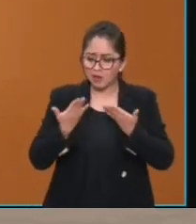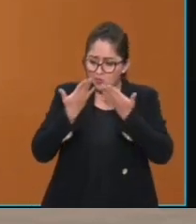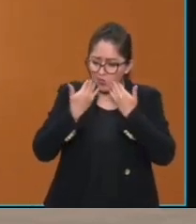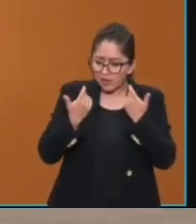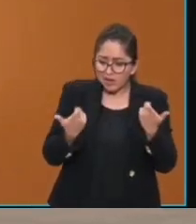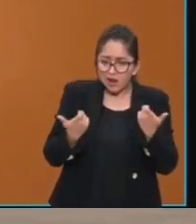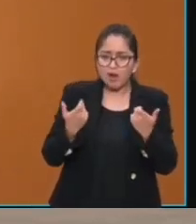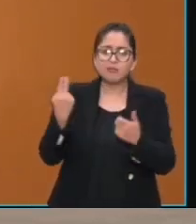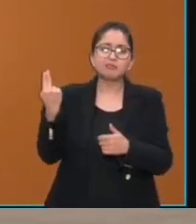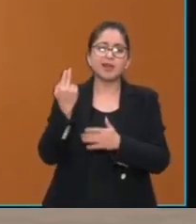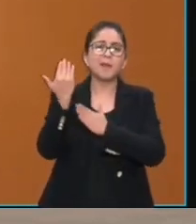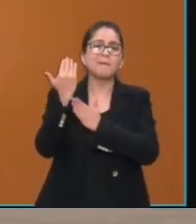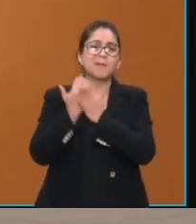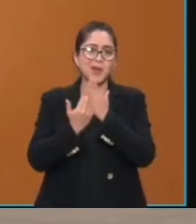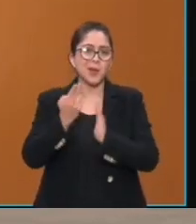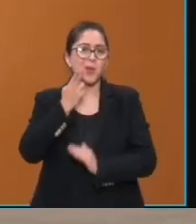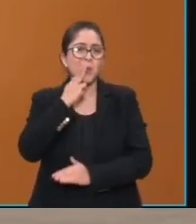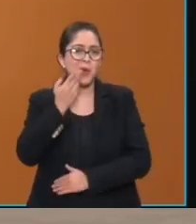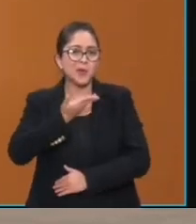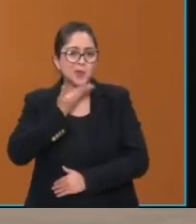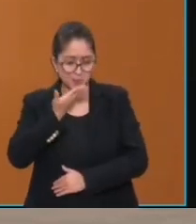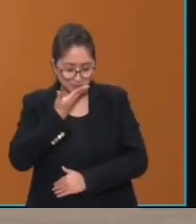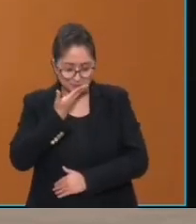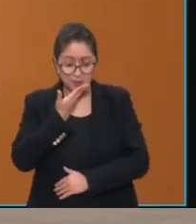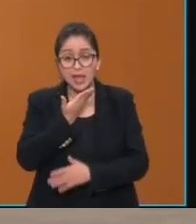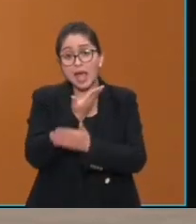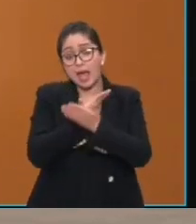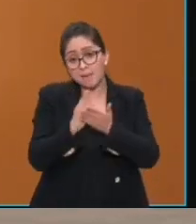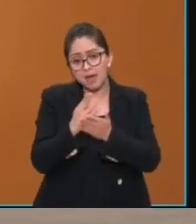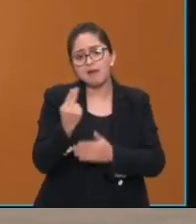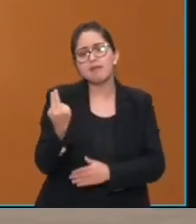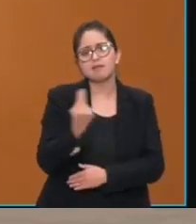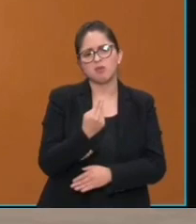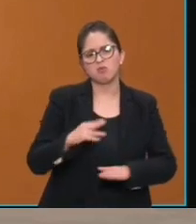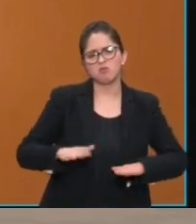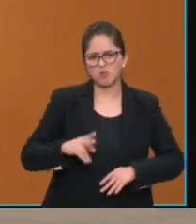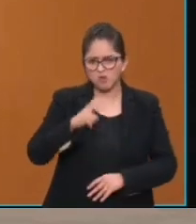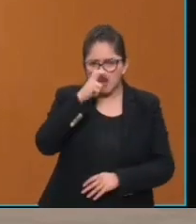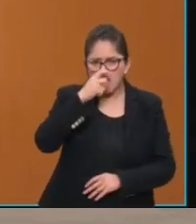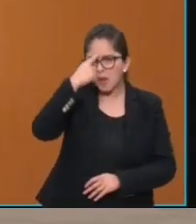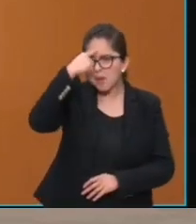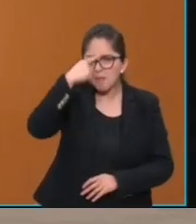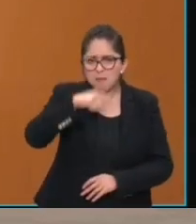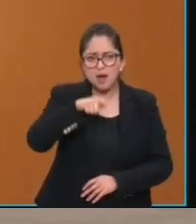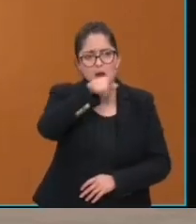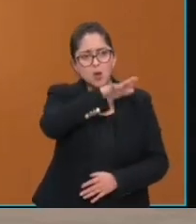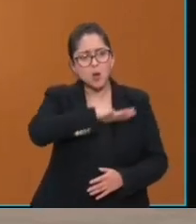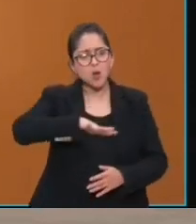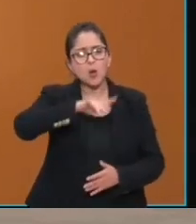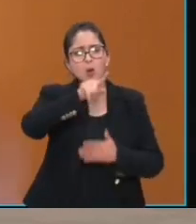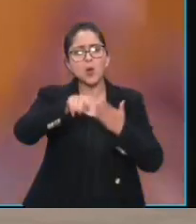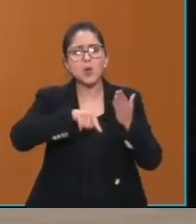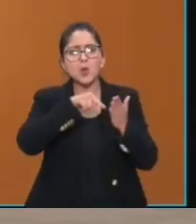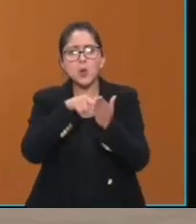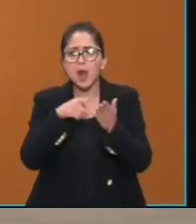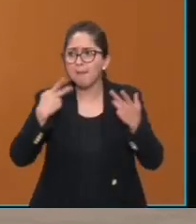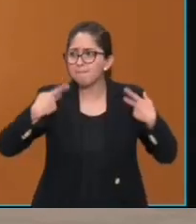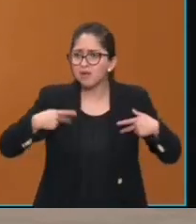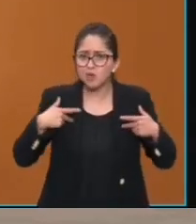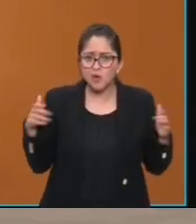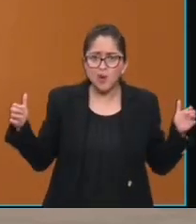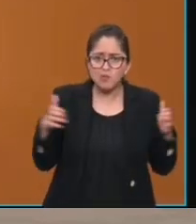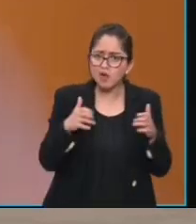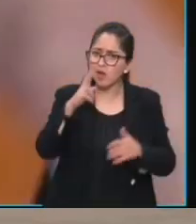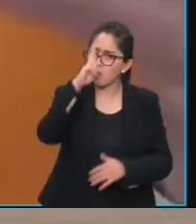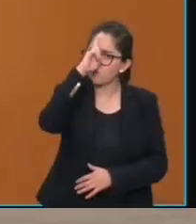Y segundo, tenemos que ser muy estrictos en el no consumo de tabaco en los lugares públicos. Hace apenas un